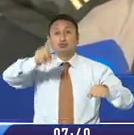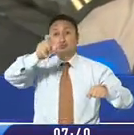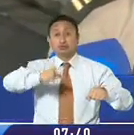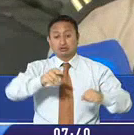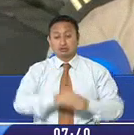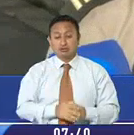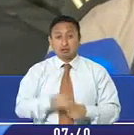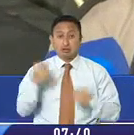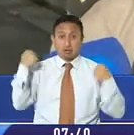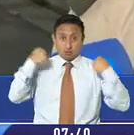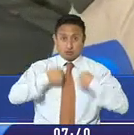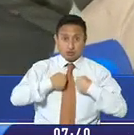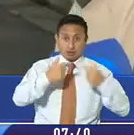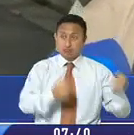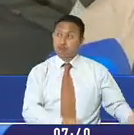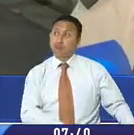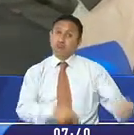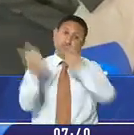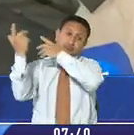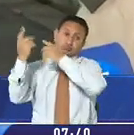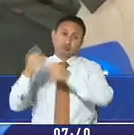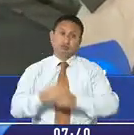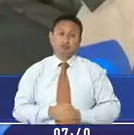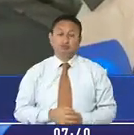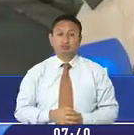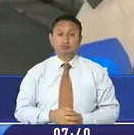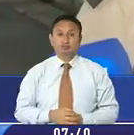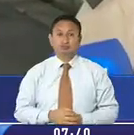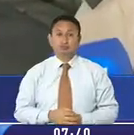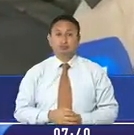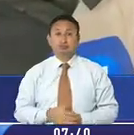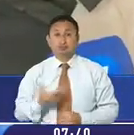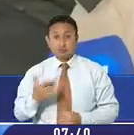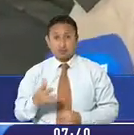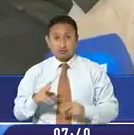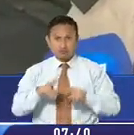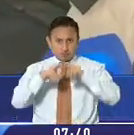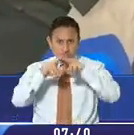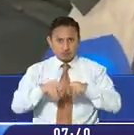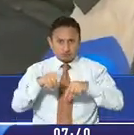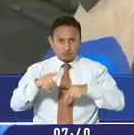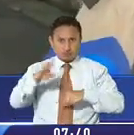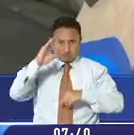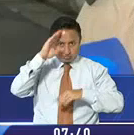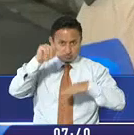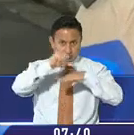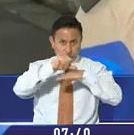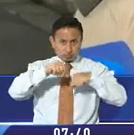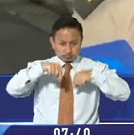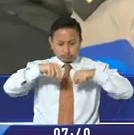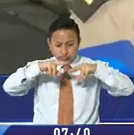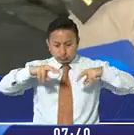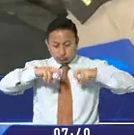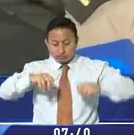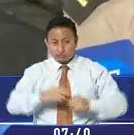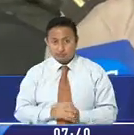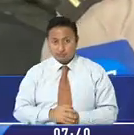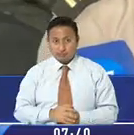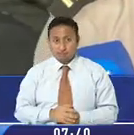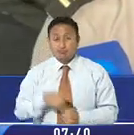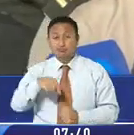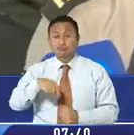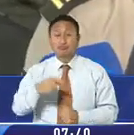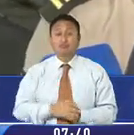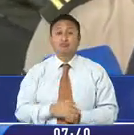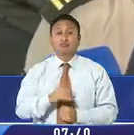una mochila. Y posterior, pues, a hacer las verificaciones con criminalística, se puede determinar que se trata,